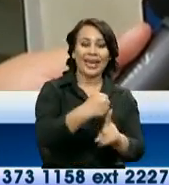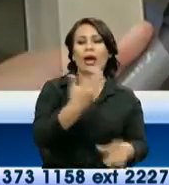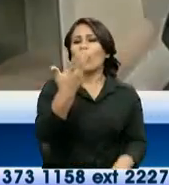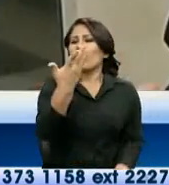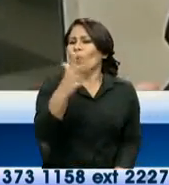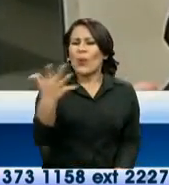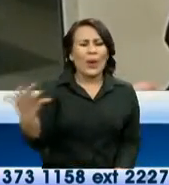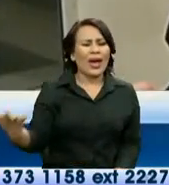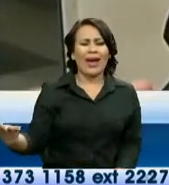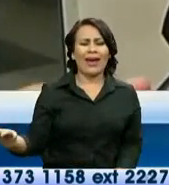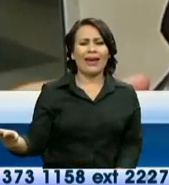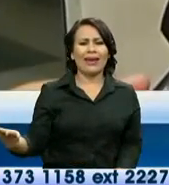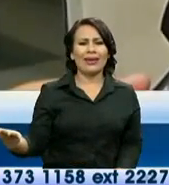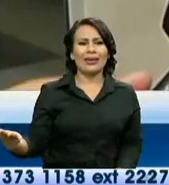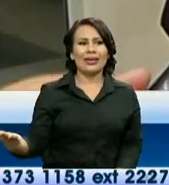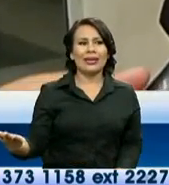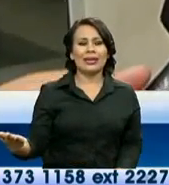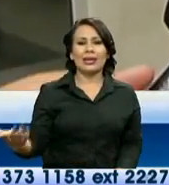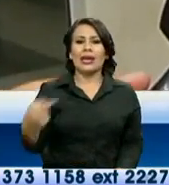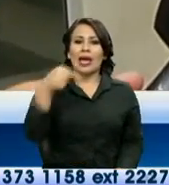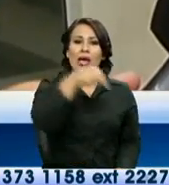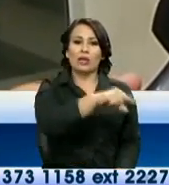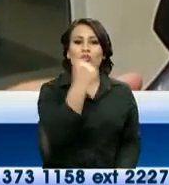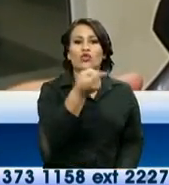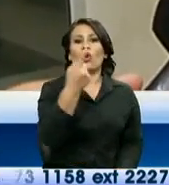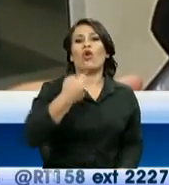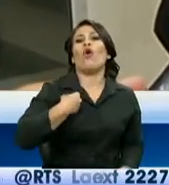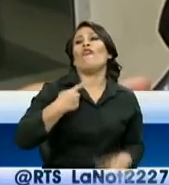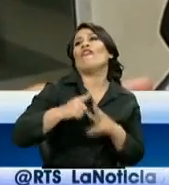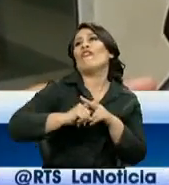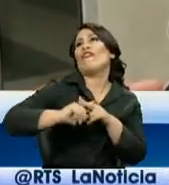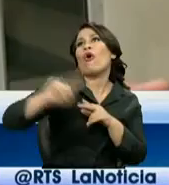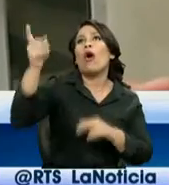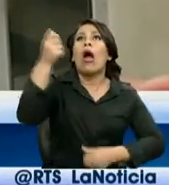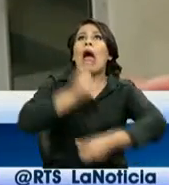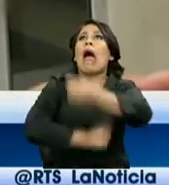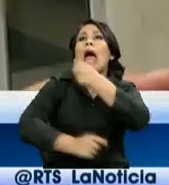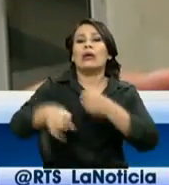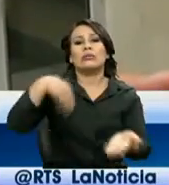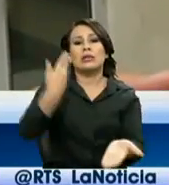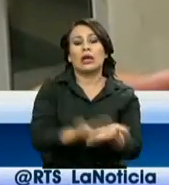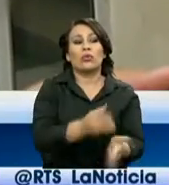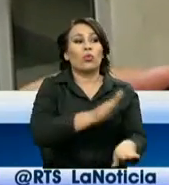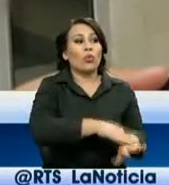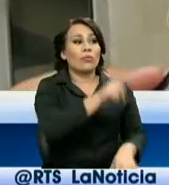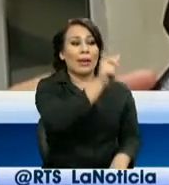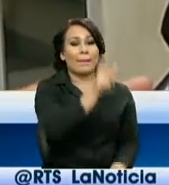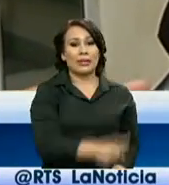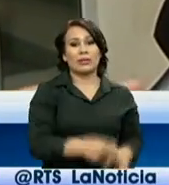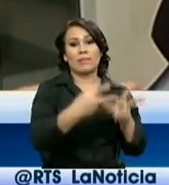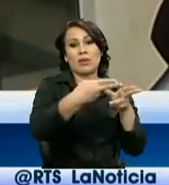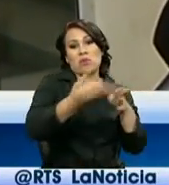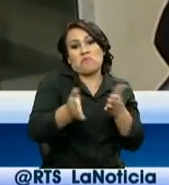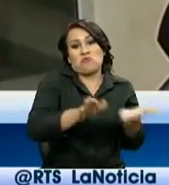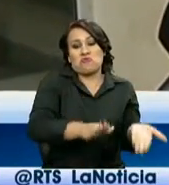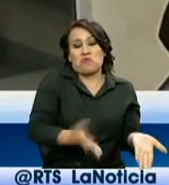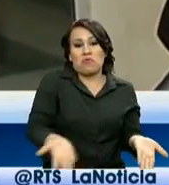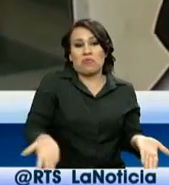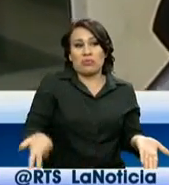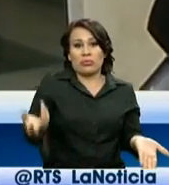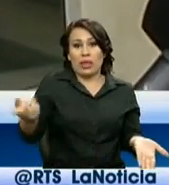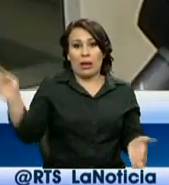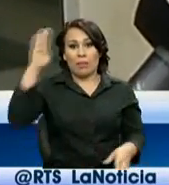de ellos. Nadie le dijo fúgate, nadie le dijo súbete ese cerro y nadie le dijo cáete. Entonces no